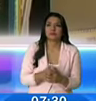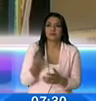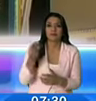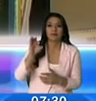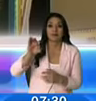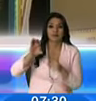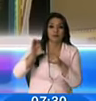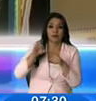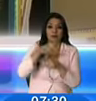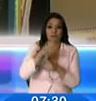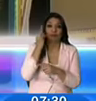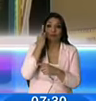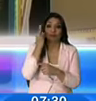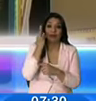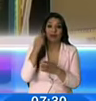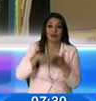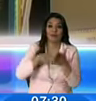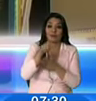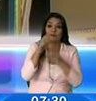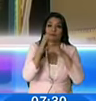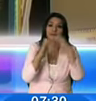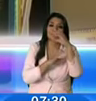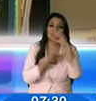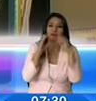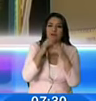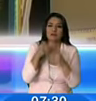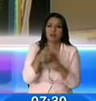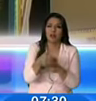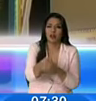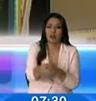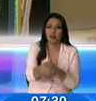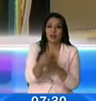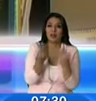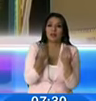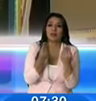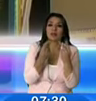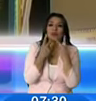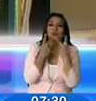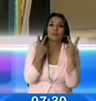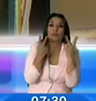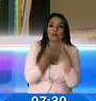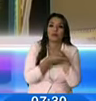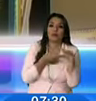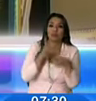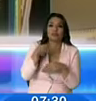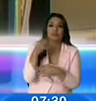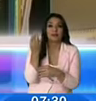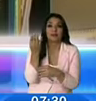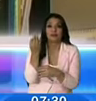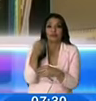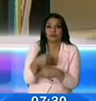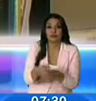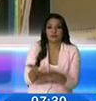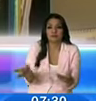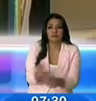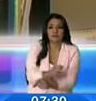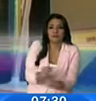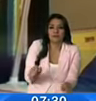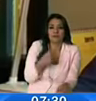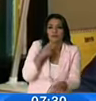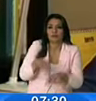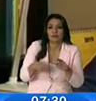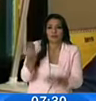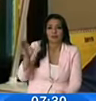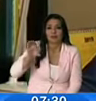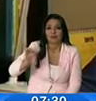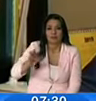de donde provendría esta supuesta transferencia se produjeron recién mediante el delito de cohecho en el año 2014. Es decir, que circunstancialmente es imposible,